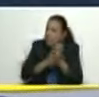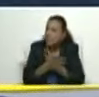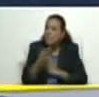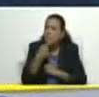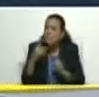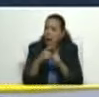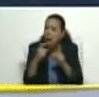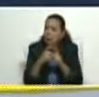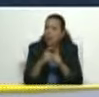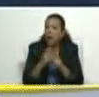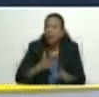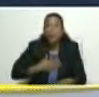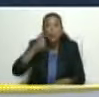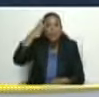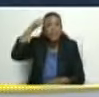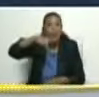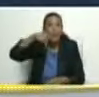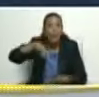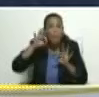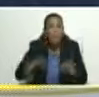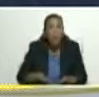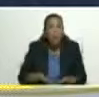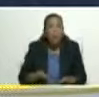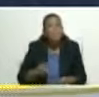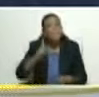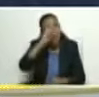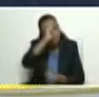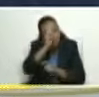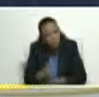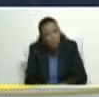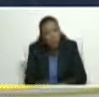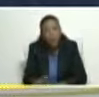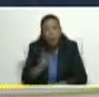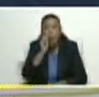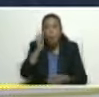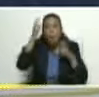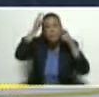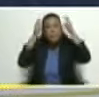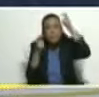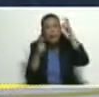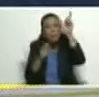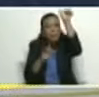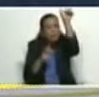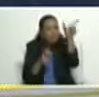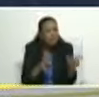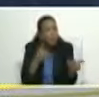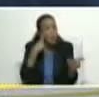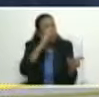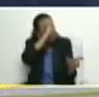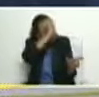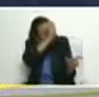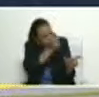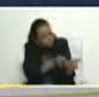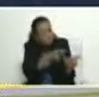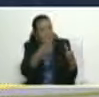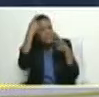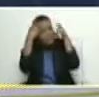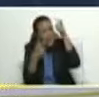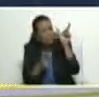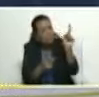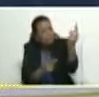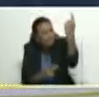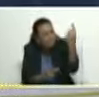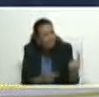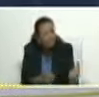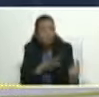¿qué más que un día como hoy para conmemorar al gigante, para rendirle homenaje,